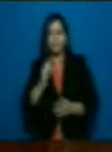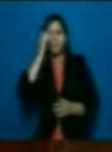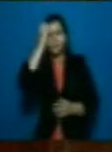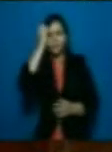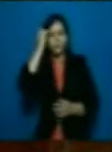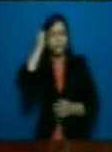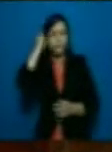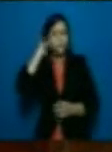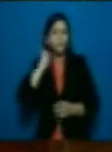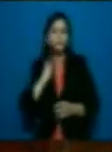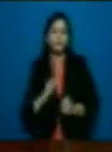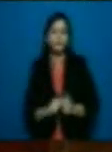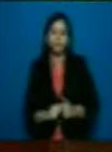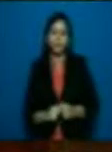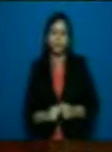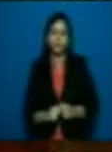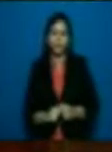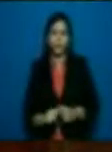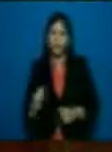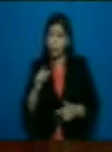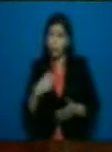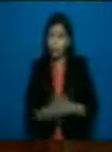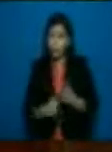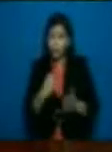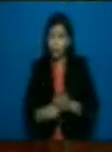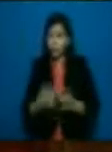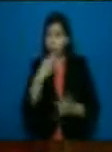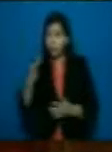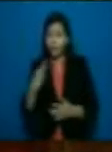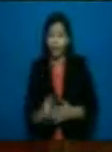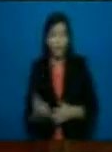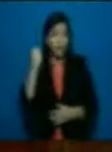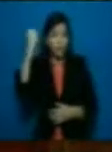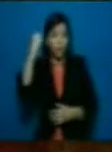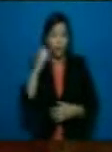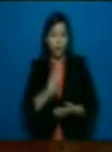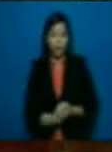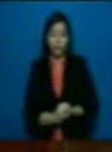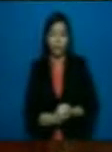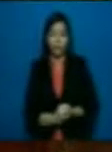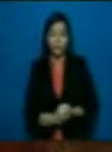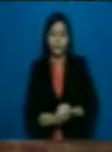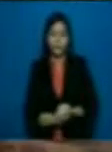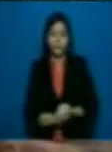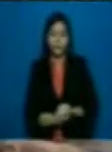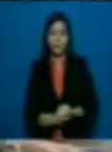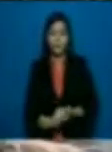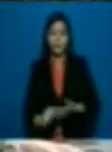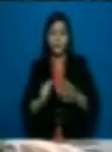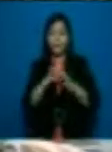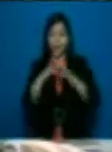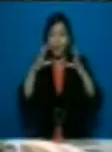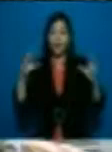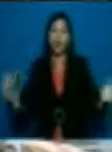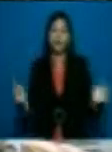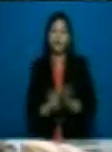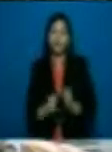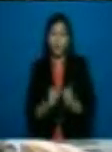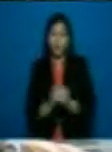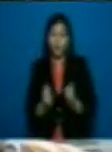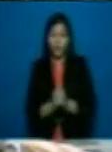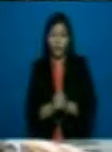reyes son esfuerzos realmente significativos grandes amenazas se ciernen